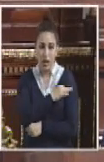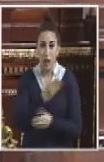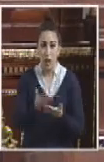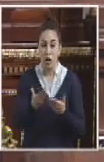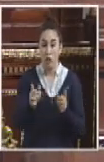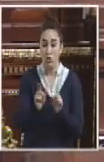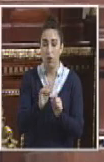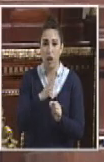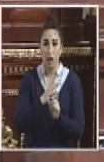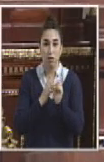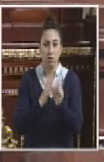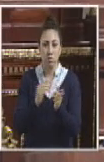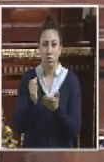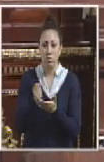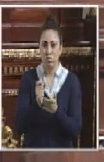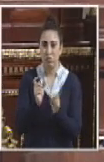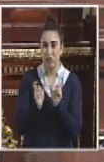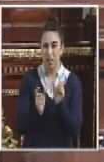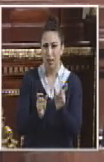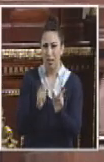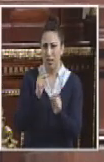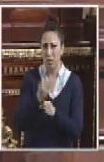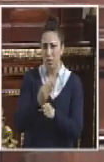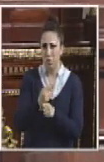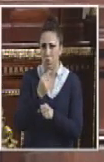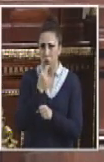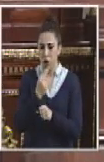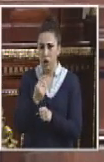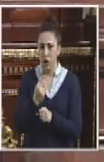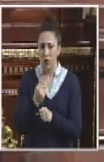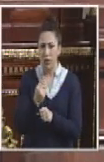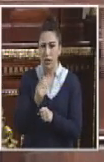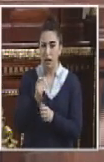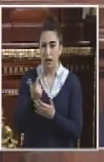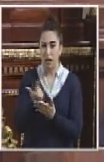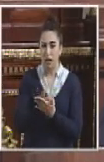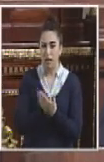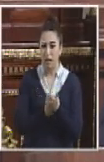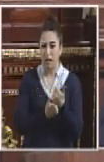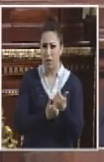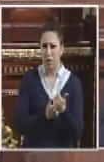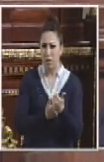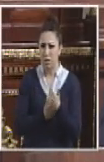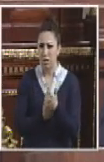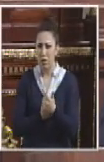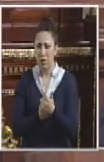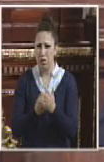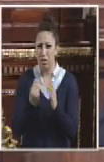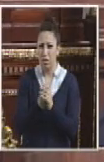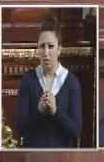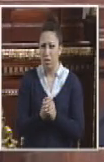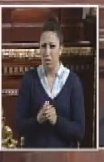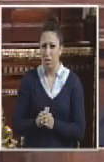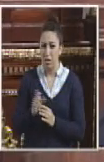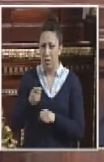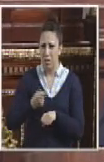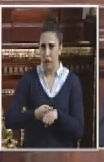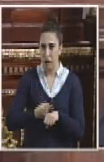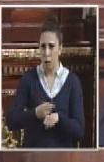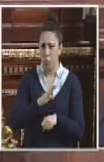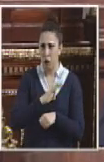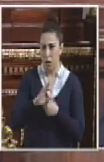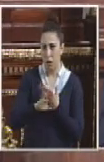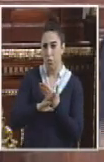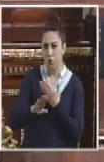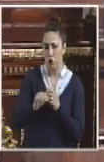tarjeta actual, la que está utilizando actualmente, una lista de 6, 7 enfermedades que pueden prevenirse